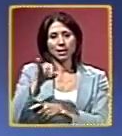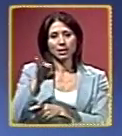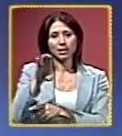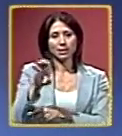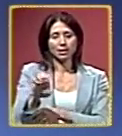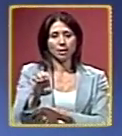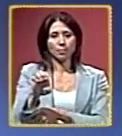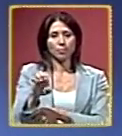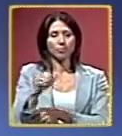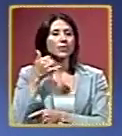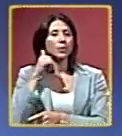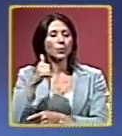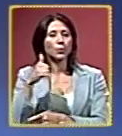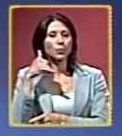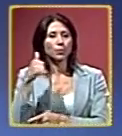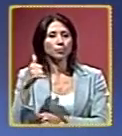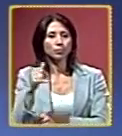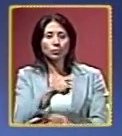Bueno, usted ha visto,